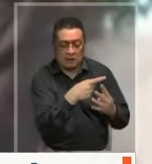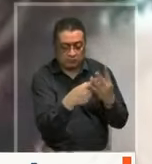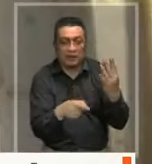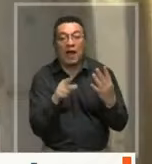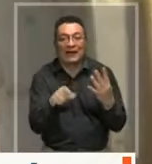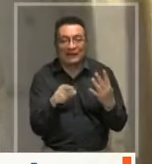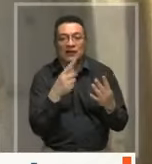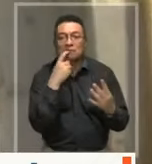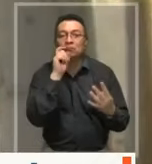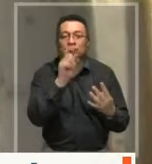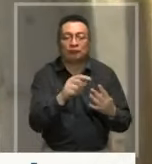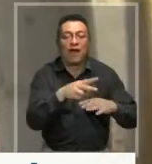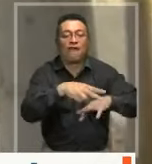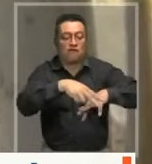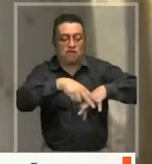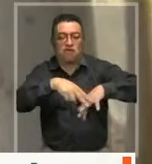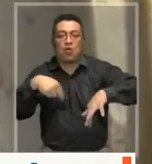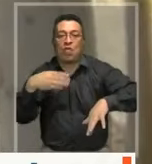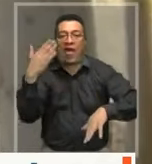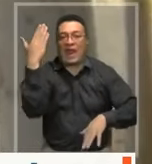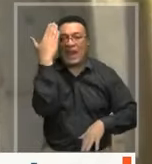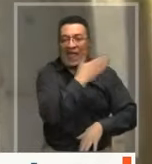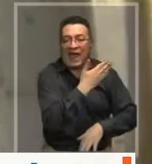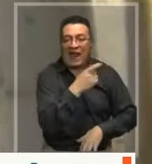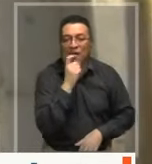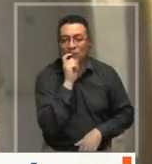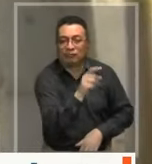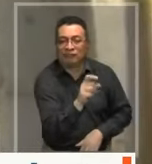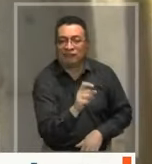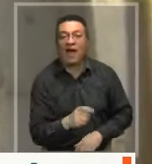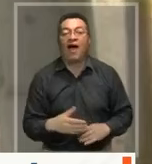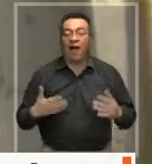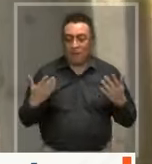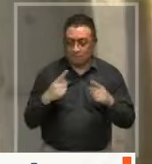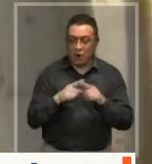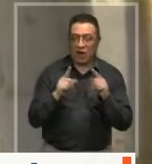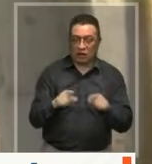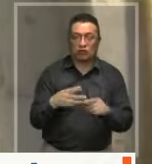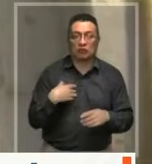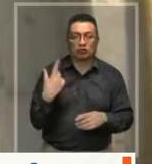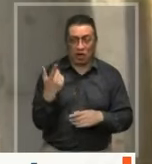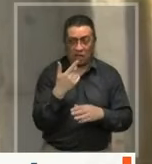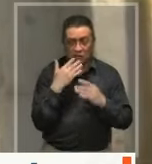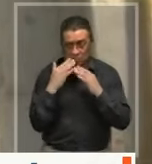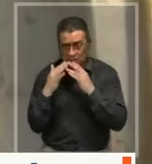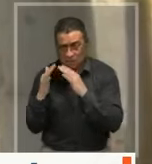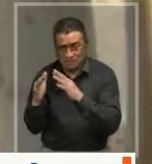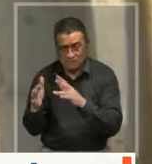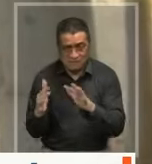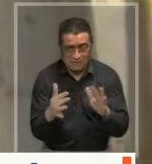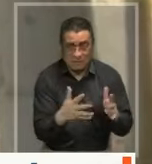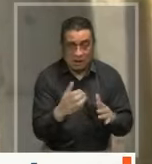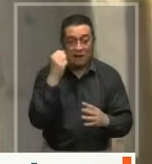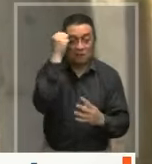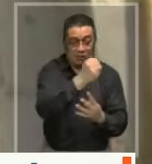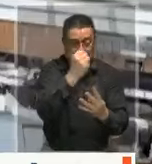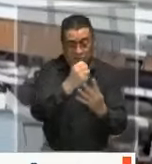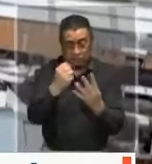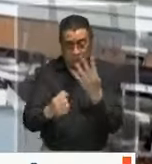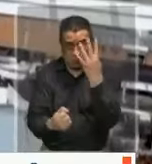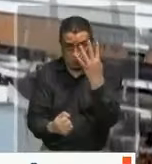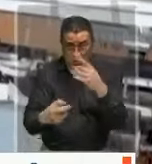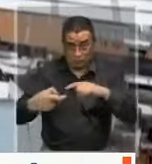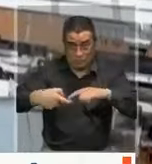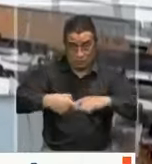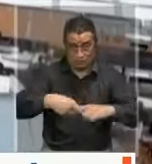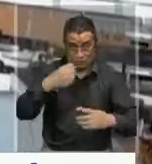apodo. Se le conoce como la viuda negra porque, de acuerdo a lo que se comenta, asesinó a sus esposos.